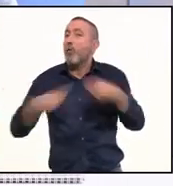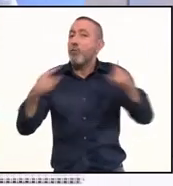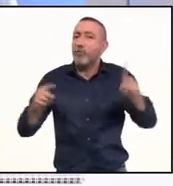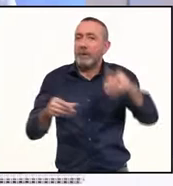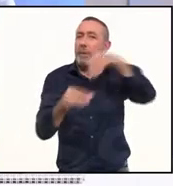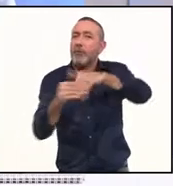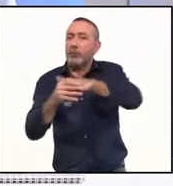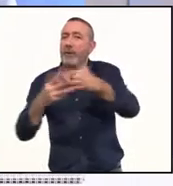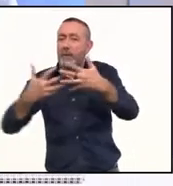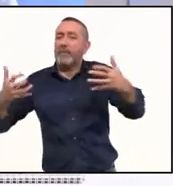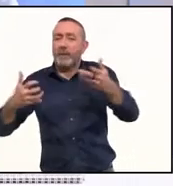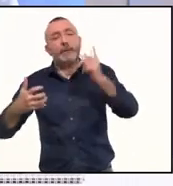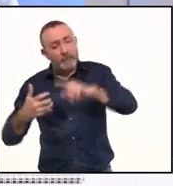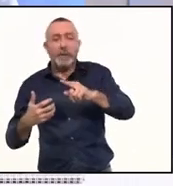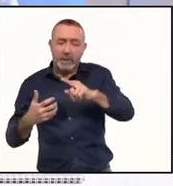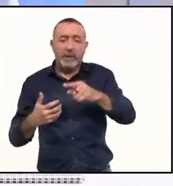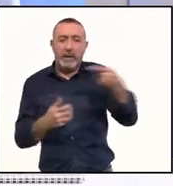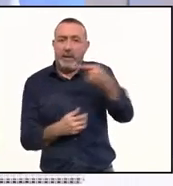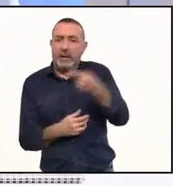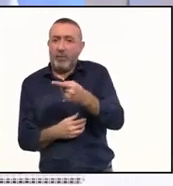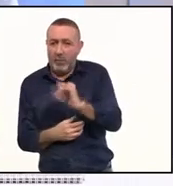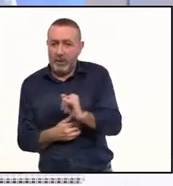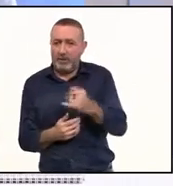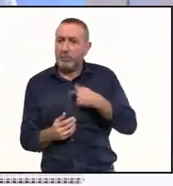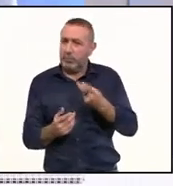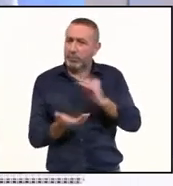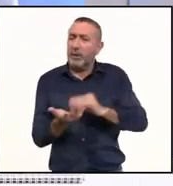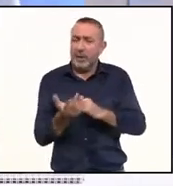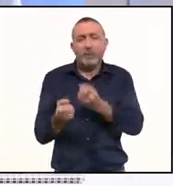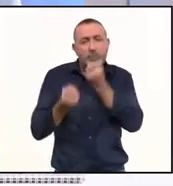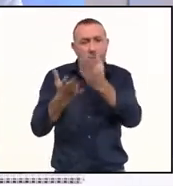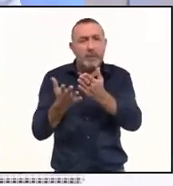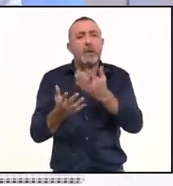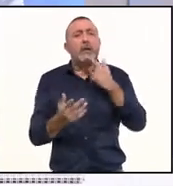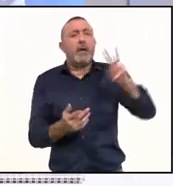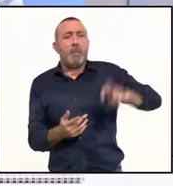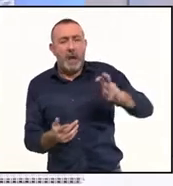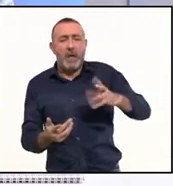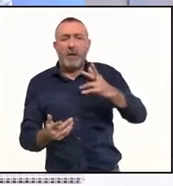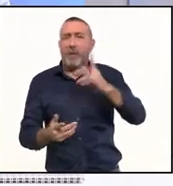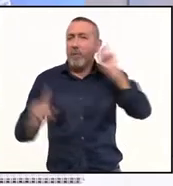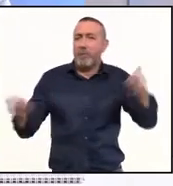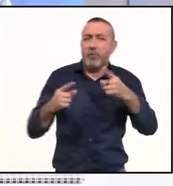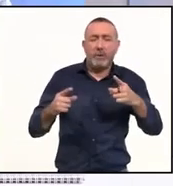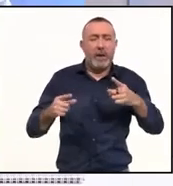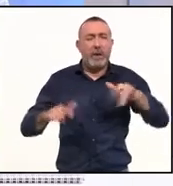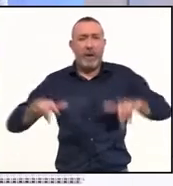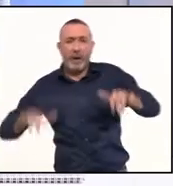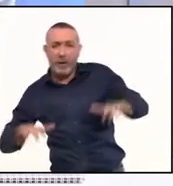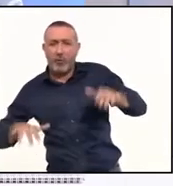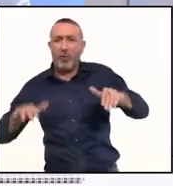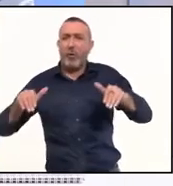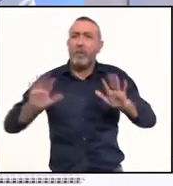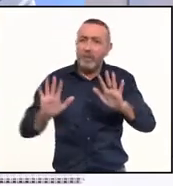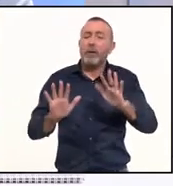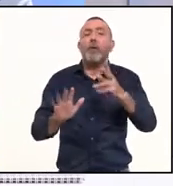entonces todo eso y además yo lo digo muy claro viva el rector y el perreo y vamos a disfrutarlo pero con